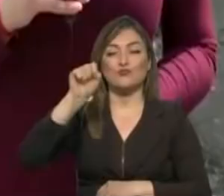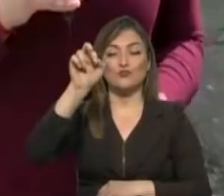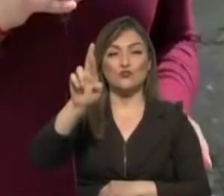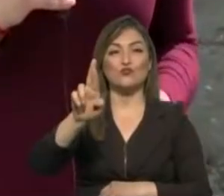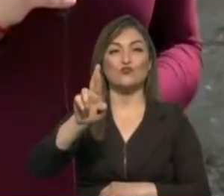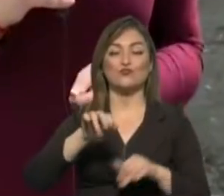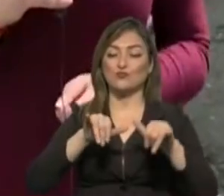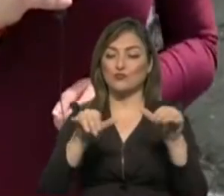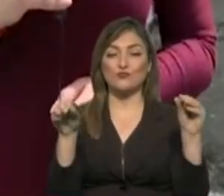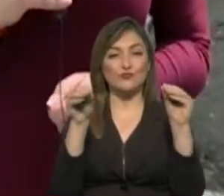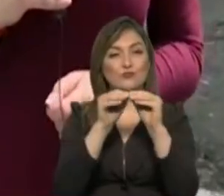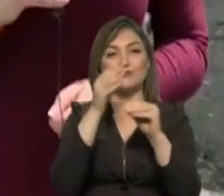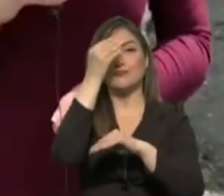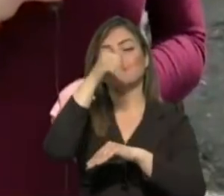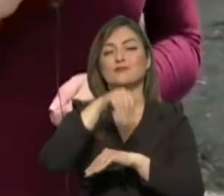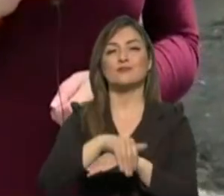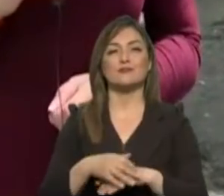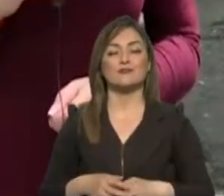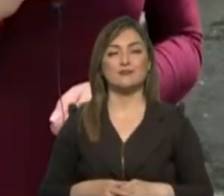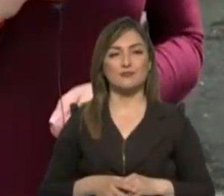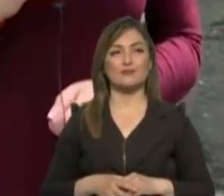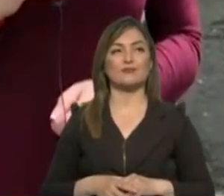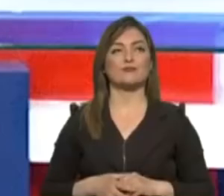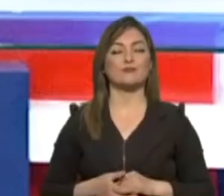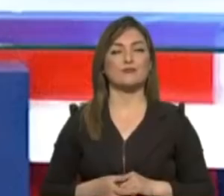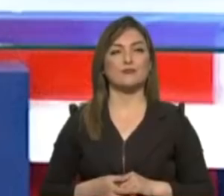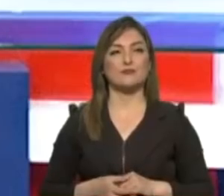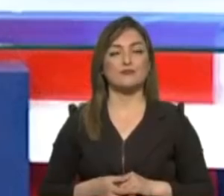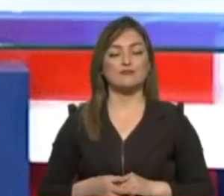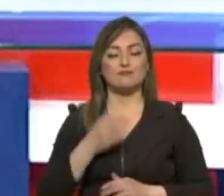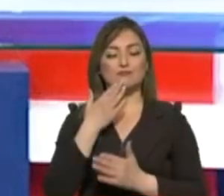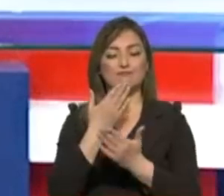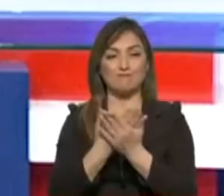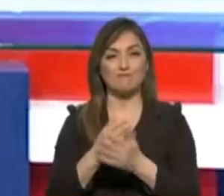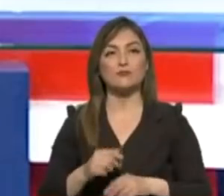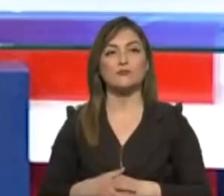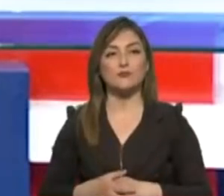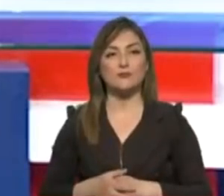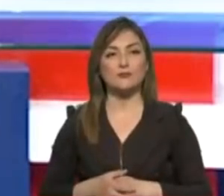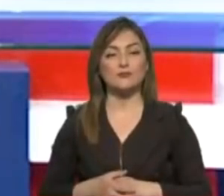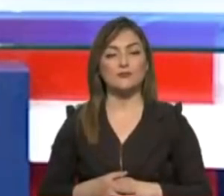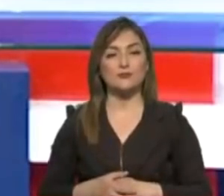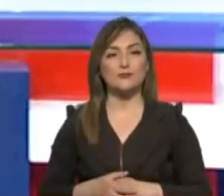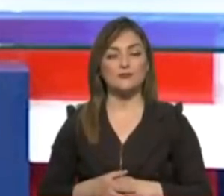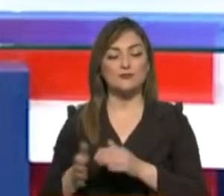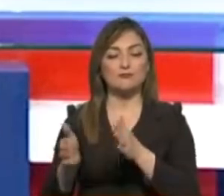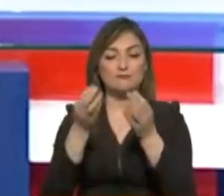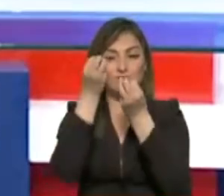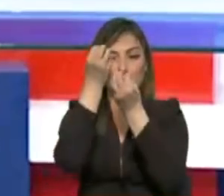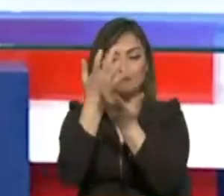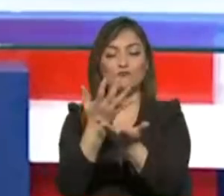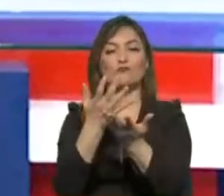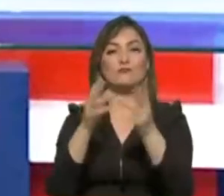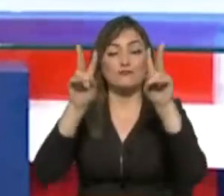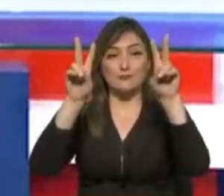país. Continúan en estudios. Buenas tardes. Buenas tardes también para ti, María del Rocío. Muchas gracias por la información. Amigos, ahora les contamos en